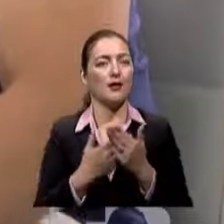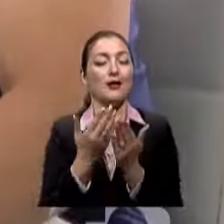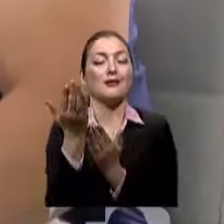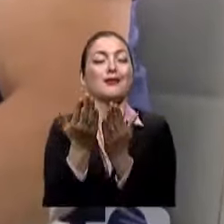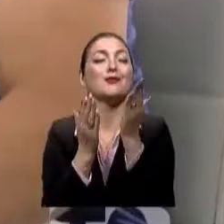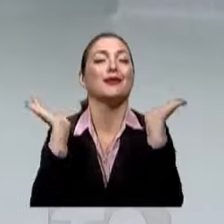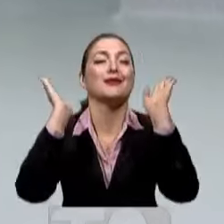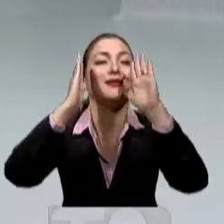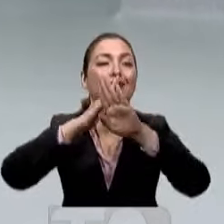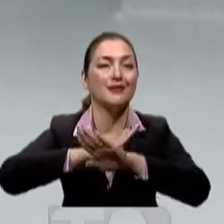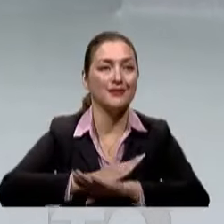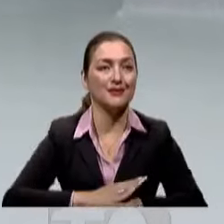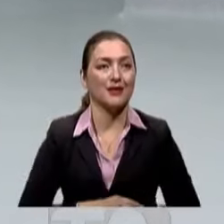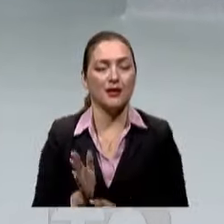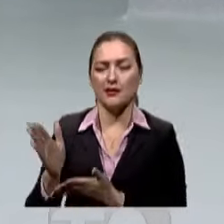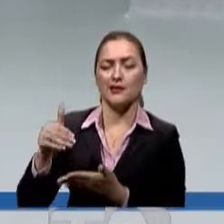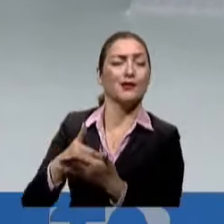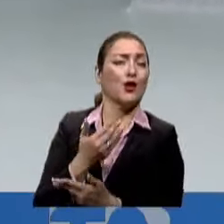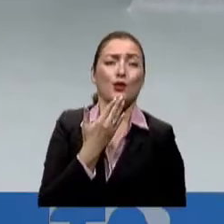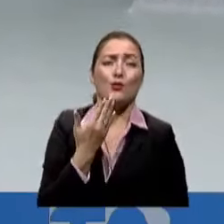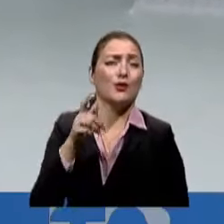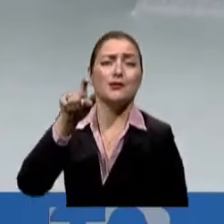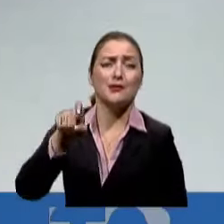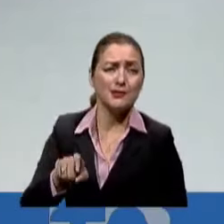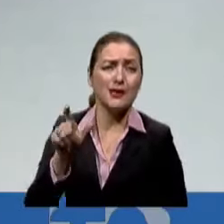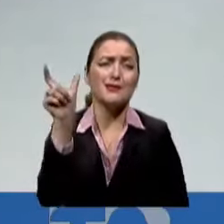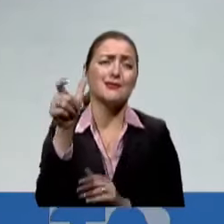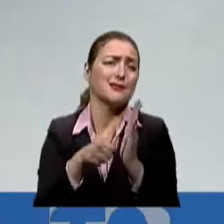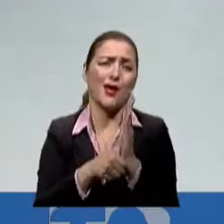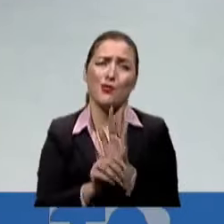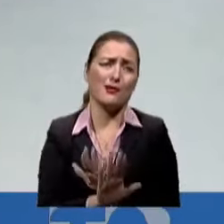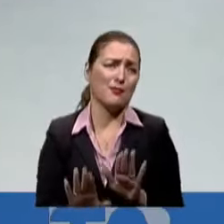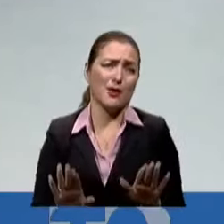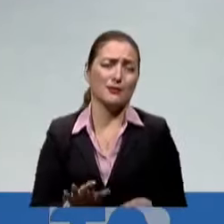unidad son gratuitos y para acceder a ellos únicamente requiere su cédula de identidad.